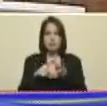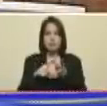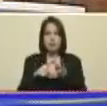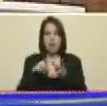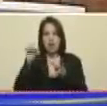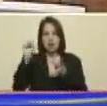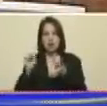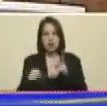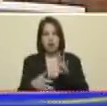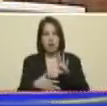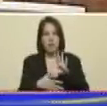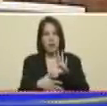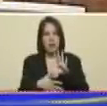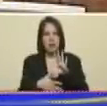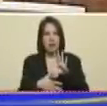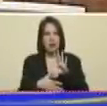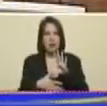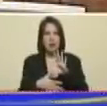Suramérica